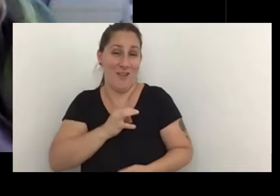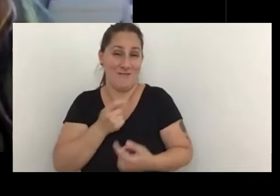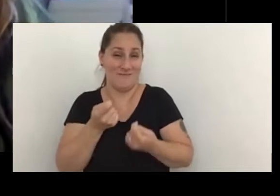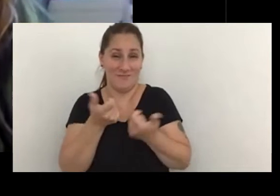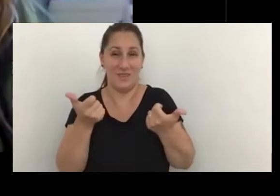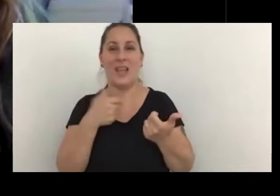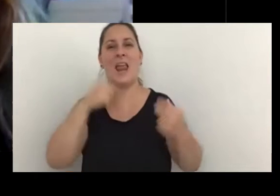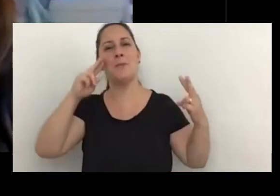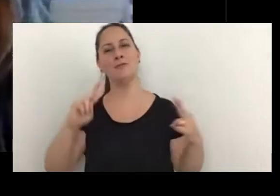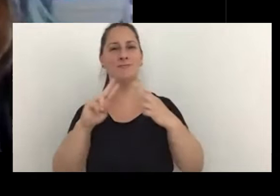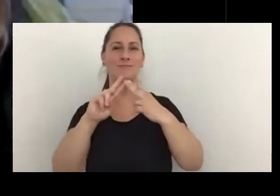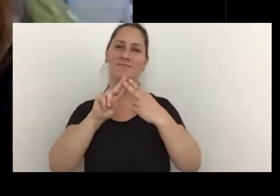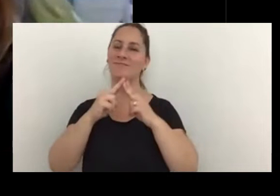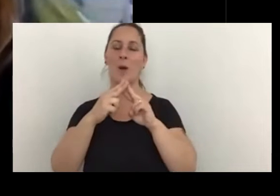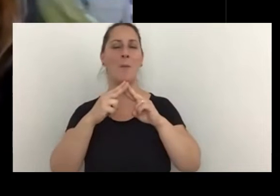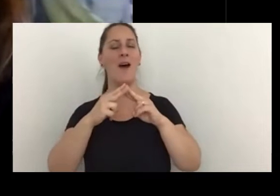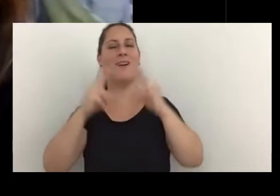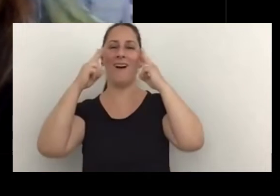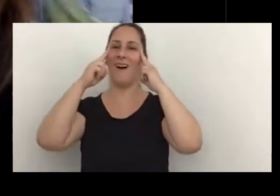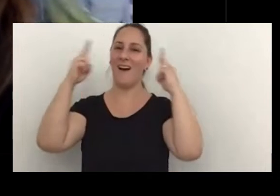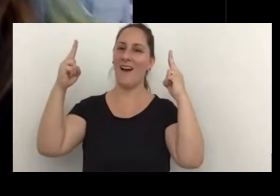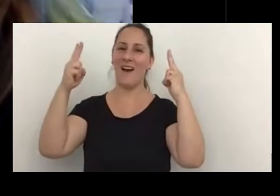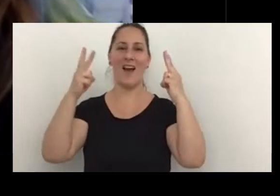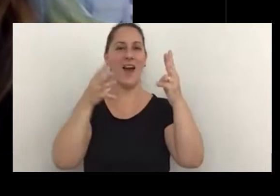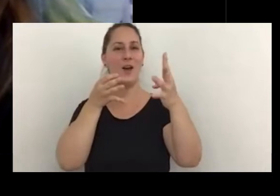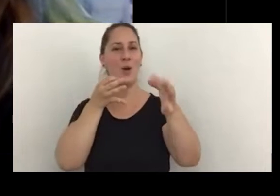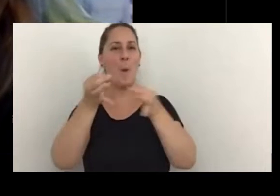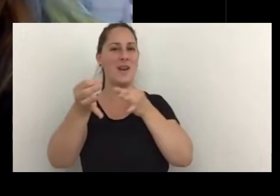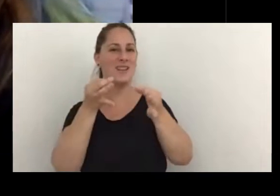más distendido, una charla así